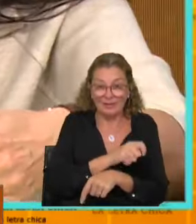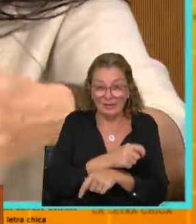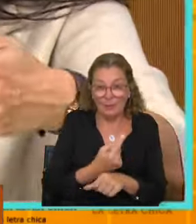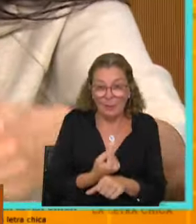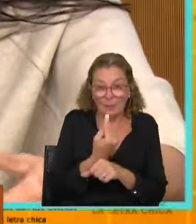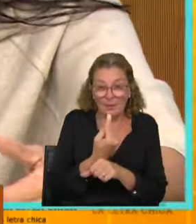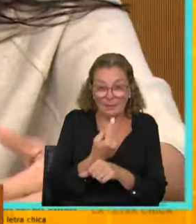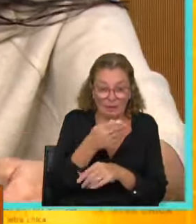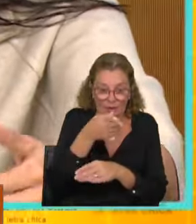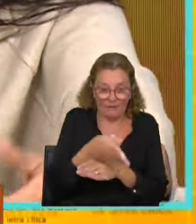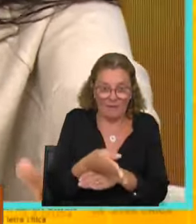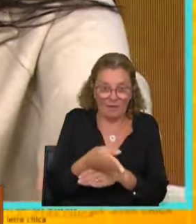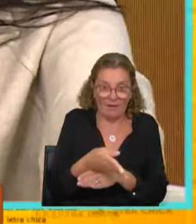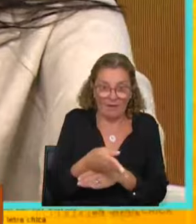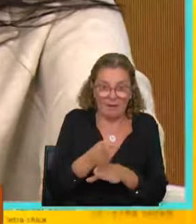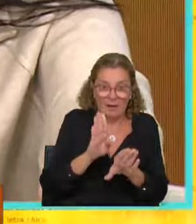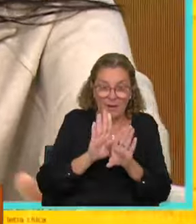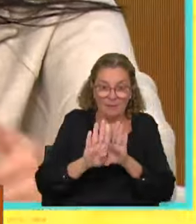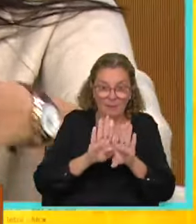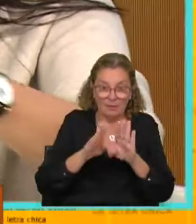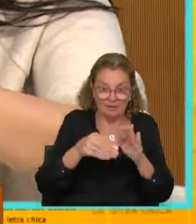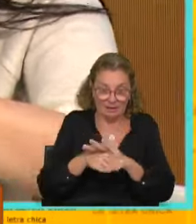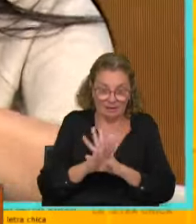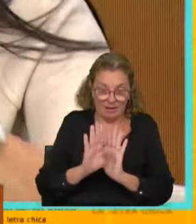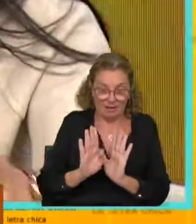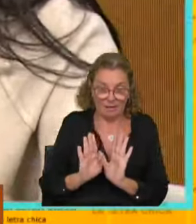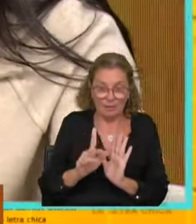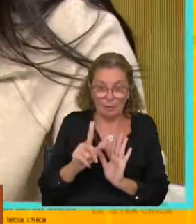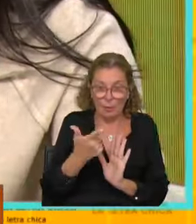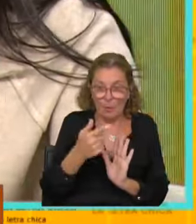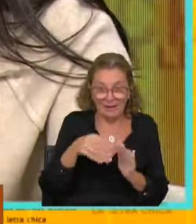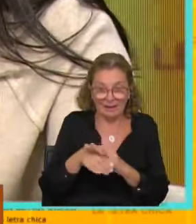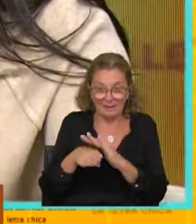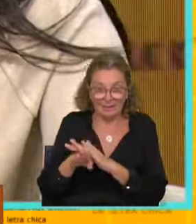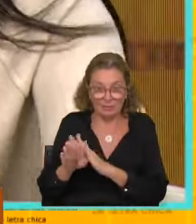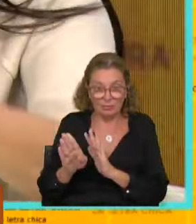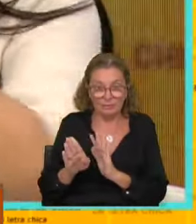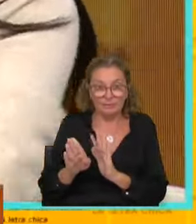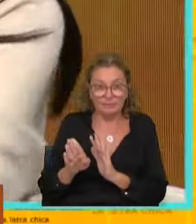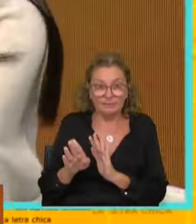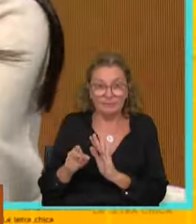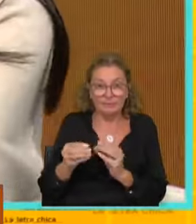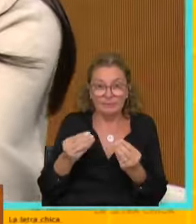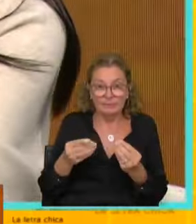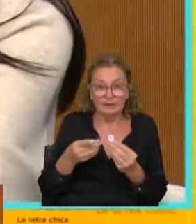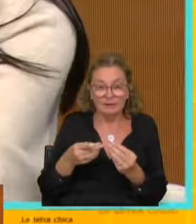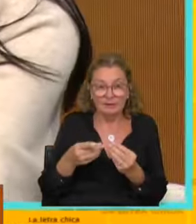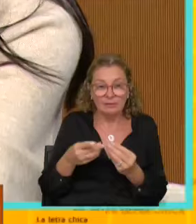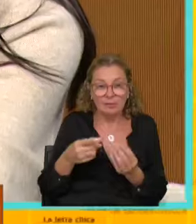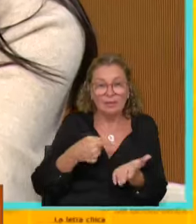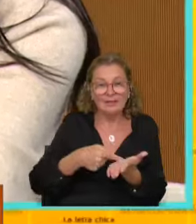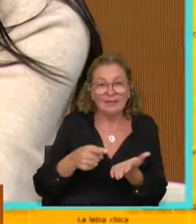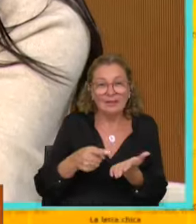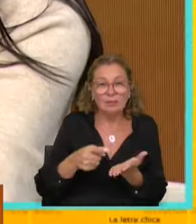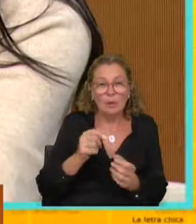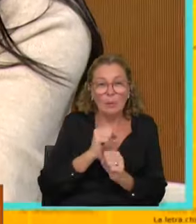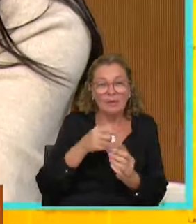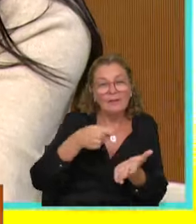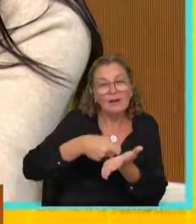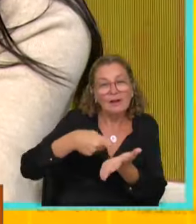línea la primer puerta de entrada no hay acceso esos centros no Podrían haber sido